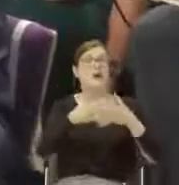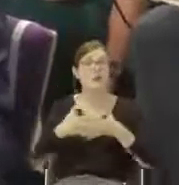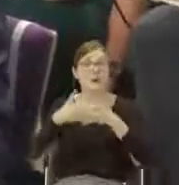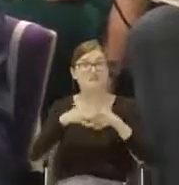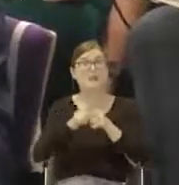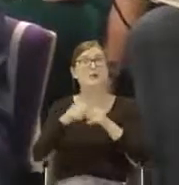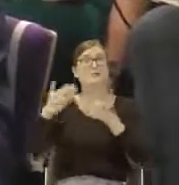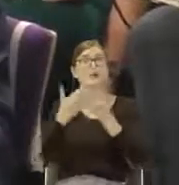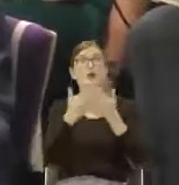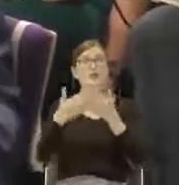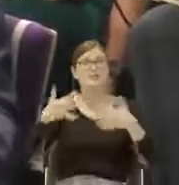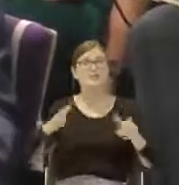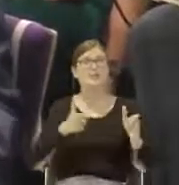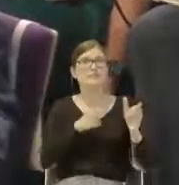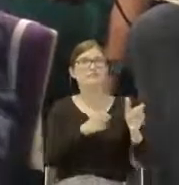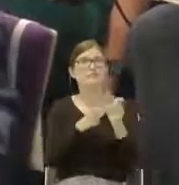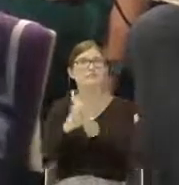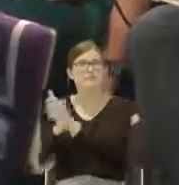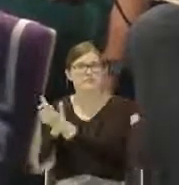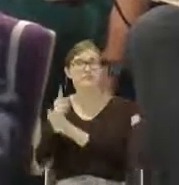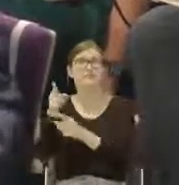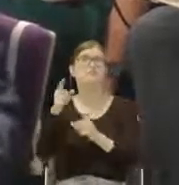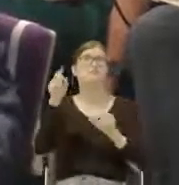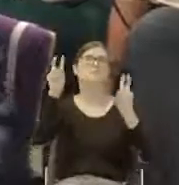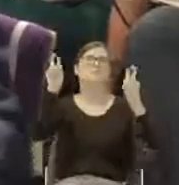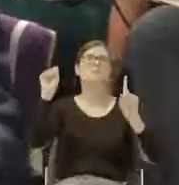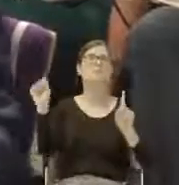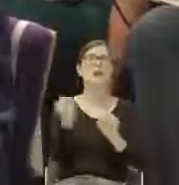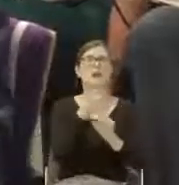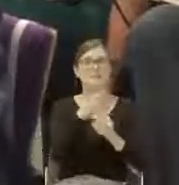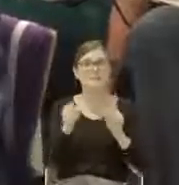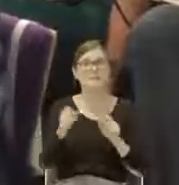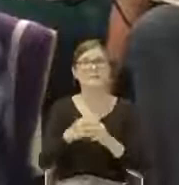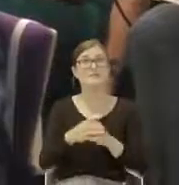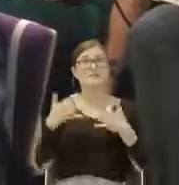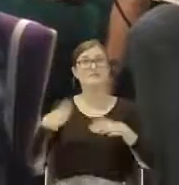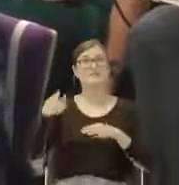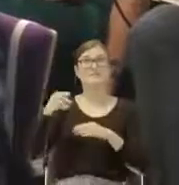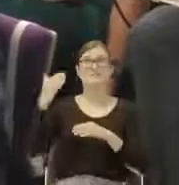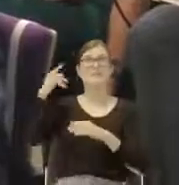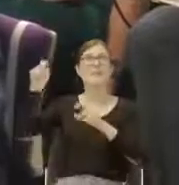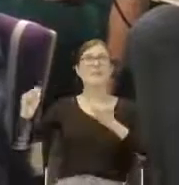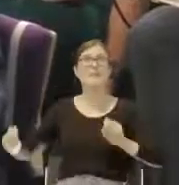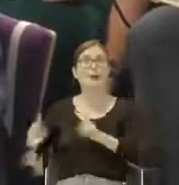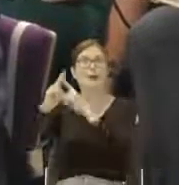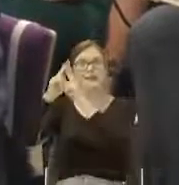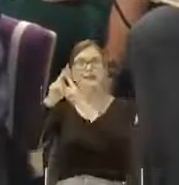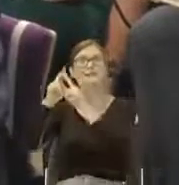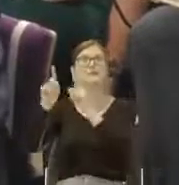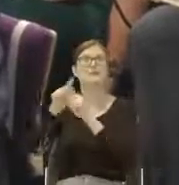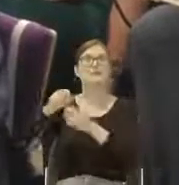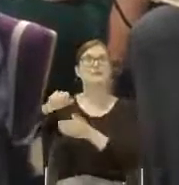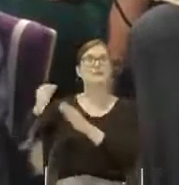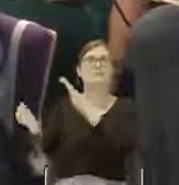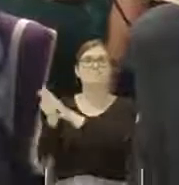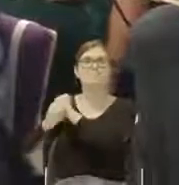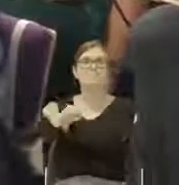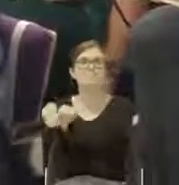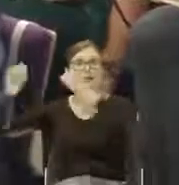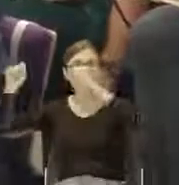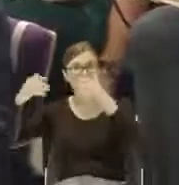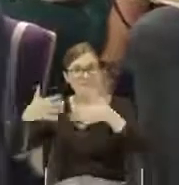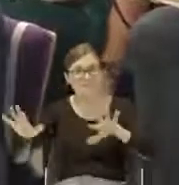York, y no muy lejos tampoco de la guerra de los Balcanes y Sarajevo, de inmenso recuerdo también para Barcelona muy